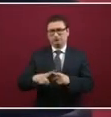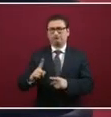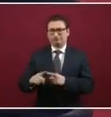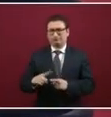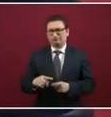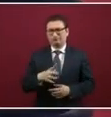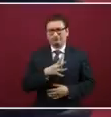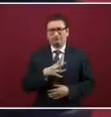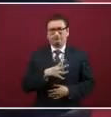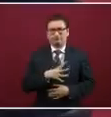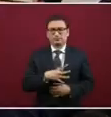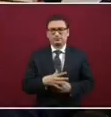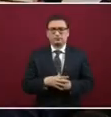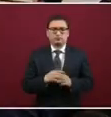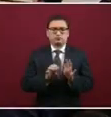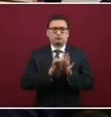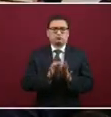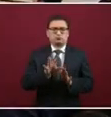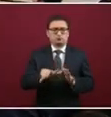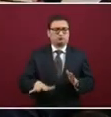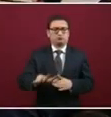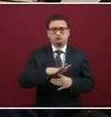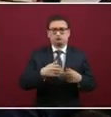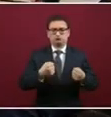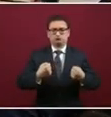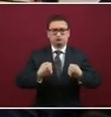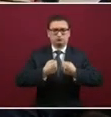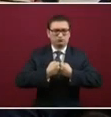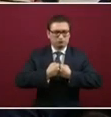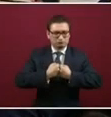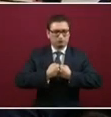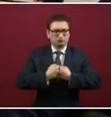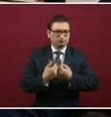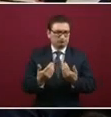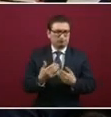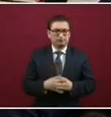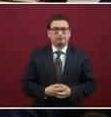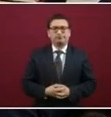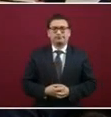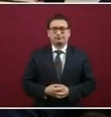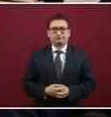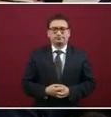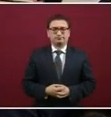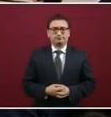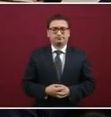Pues es frontera, es el trasiego,